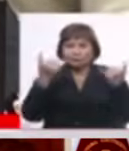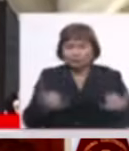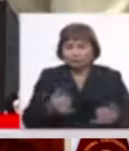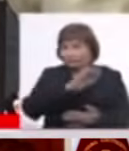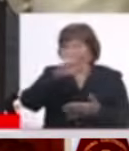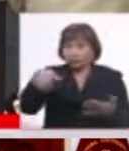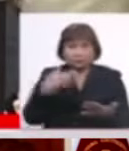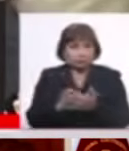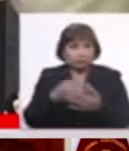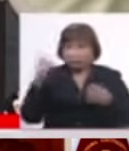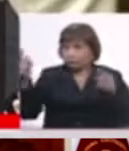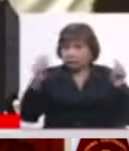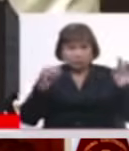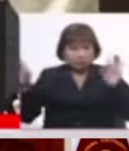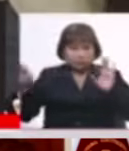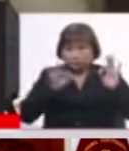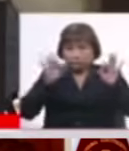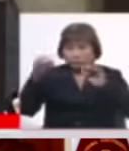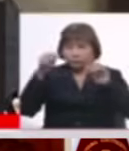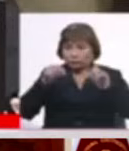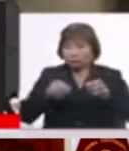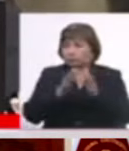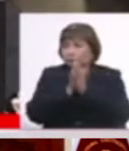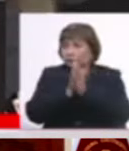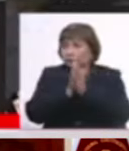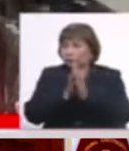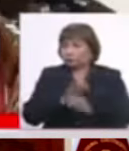han estado todos por